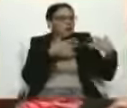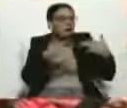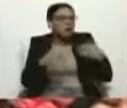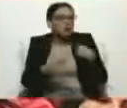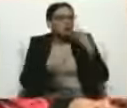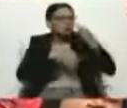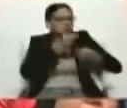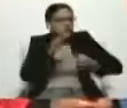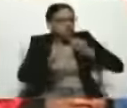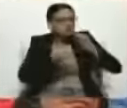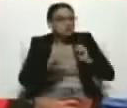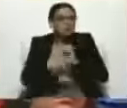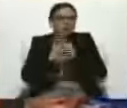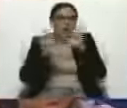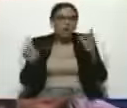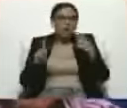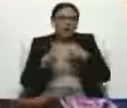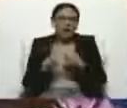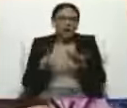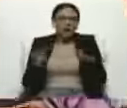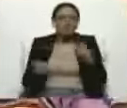Habrá personas que estén en los cinco